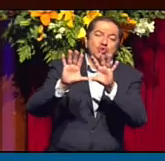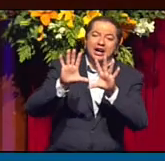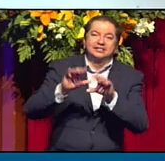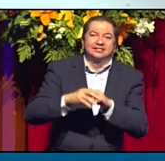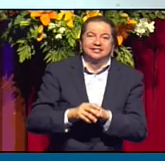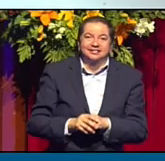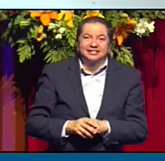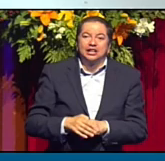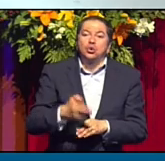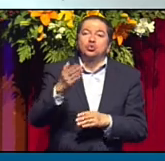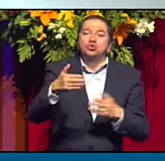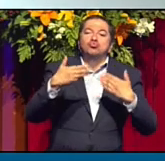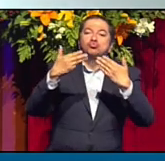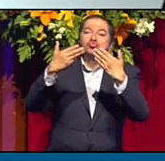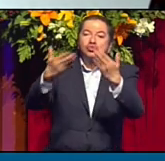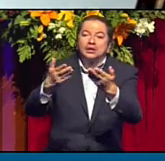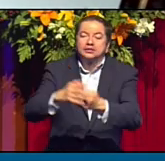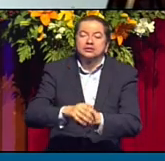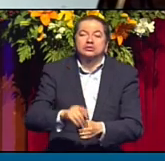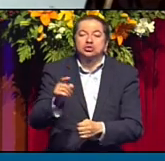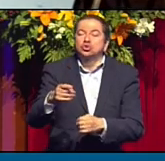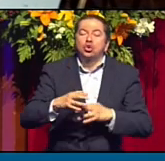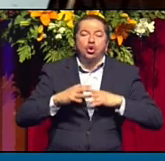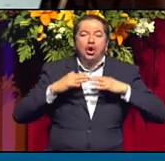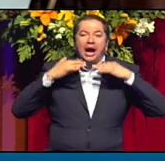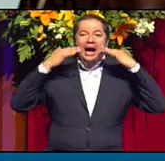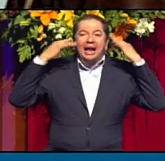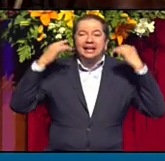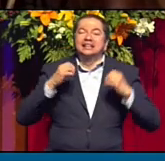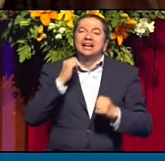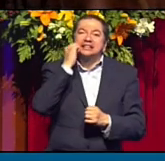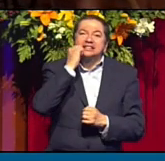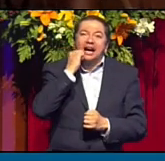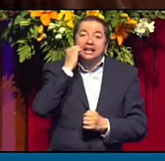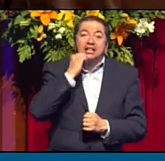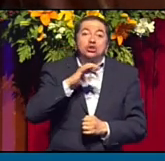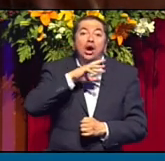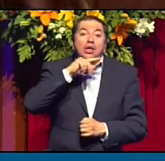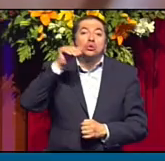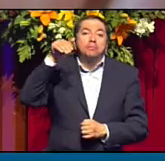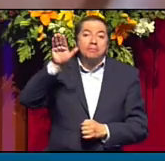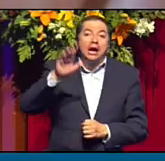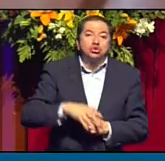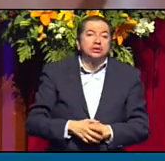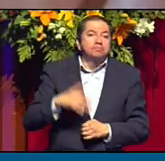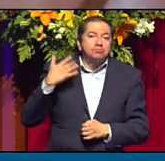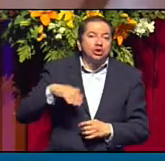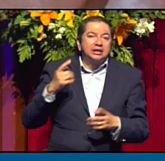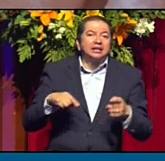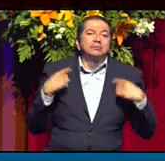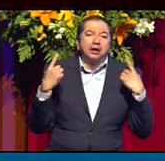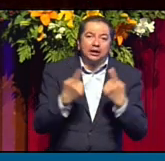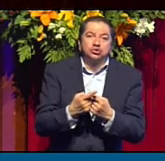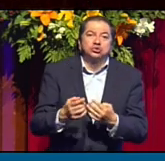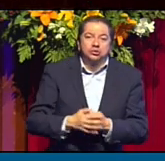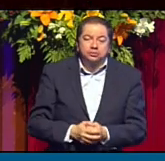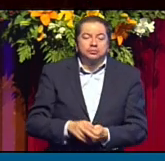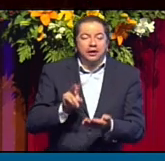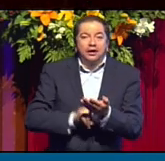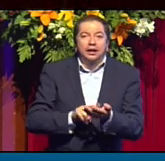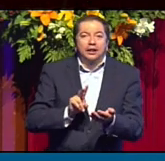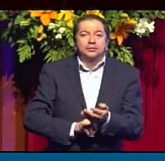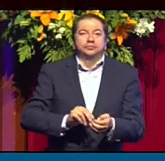Y usted es lo que merece. ¿Ah? Con mucha alegría, con mucho cariño, nuestros adultos mayores son importantes para nosotros. ¿Ah? De